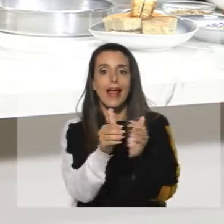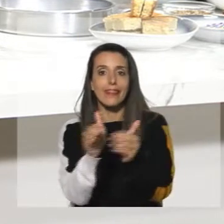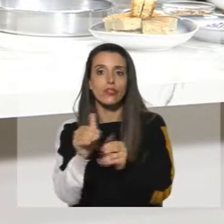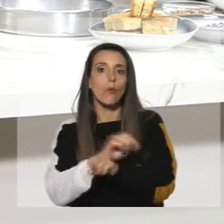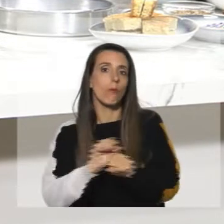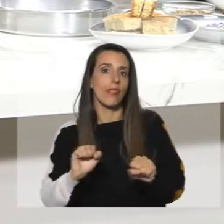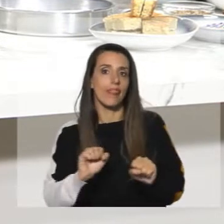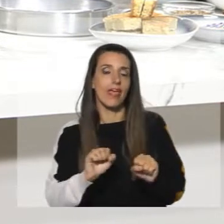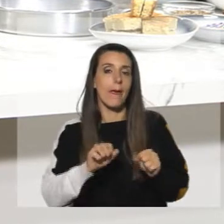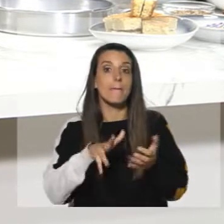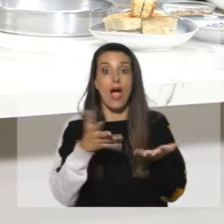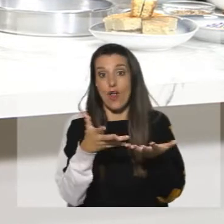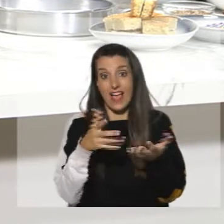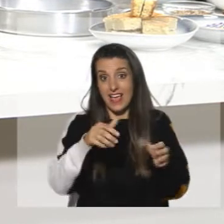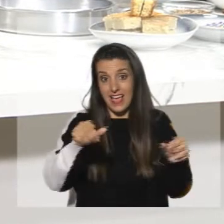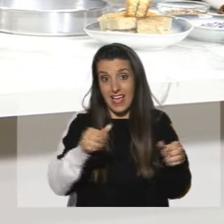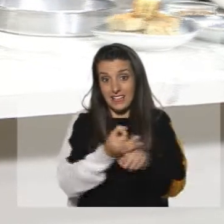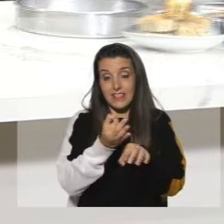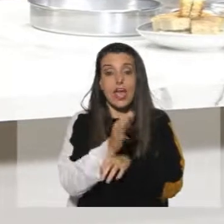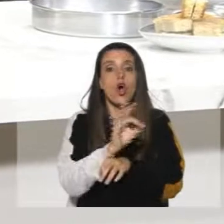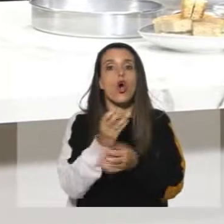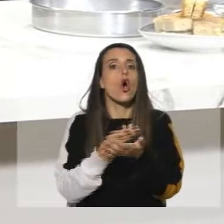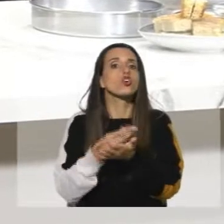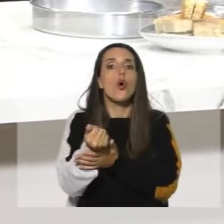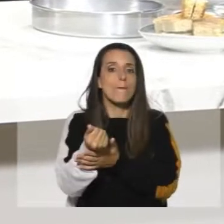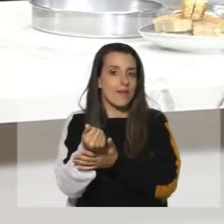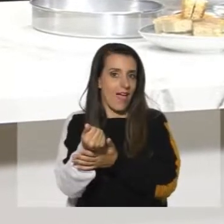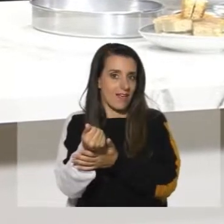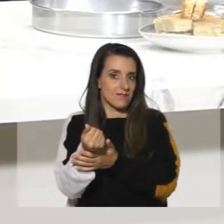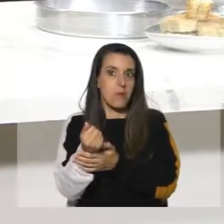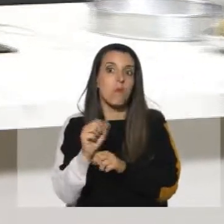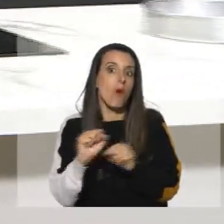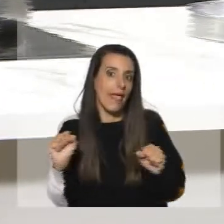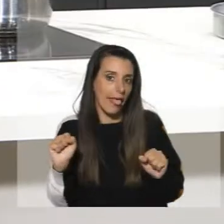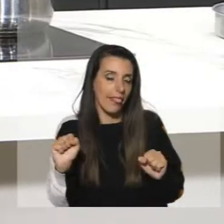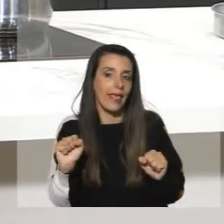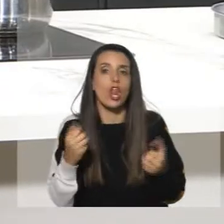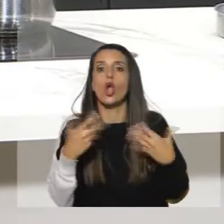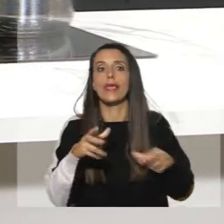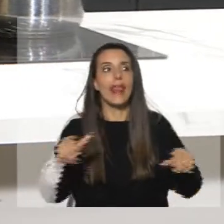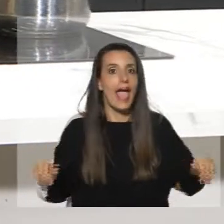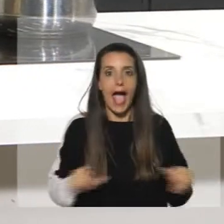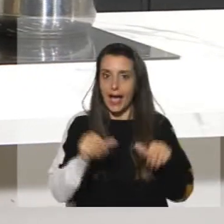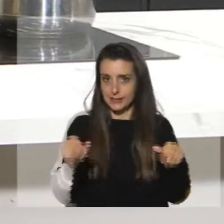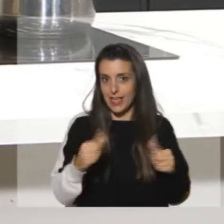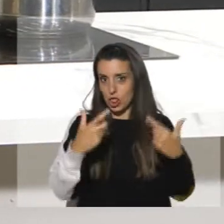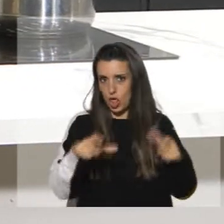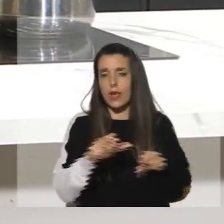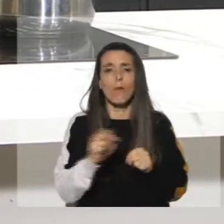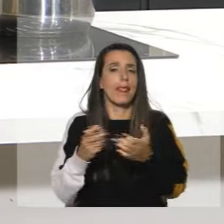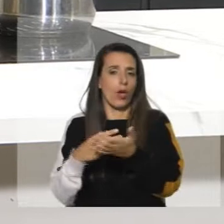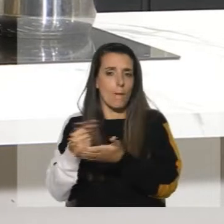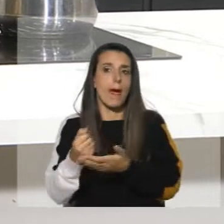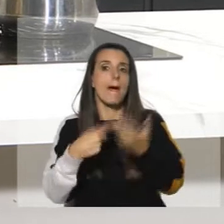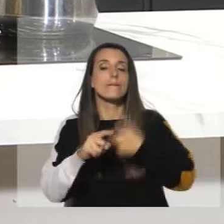esta masa que les voy a enseñar y si no, comprar directamente un bizcochuelo si no quieren hacer la torta. Yo lo que tengo acá